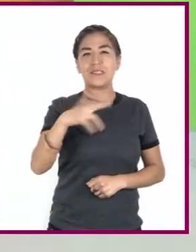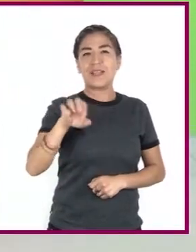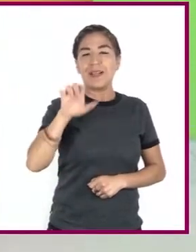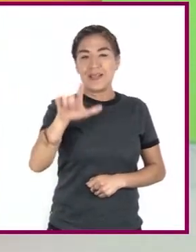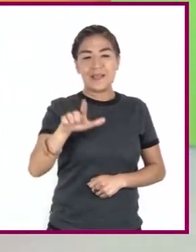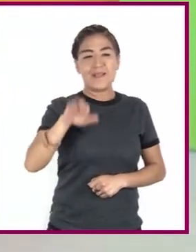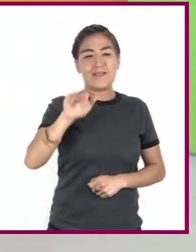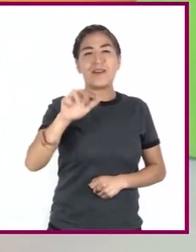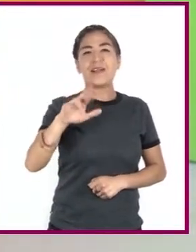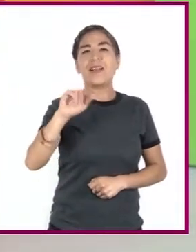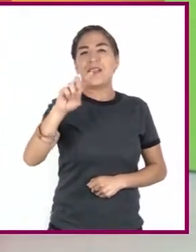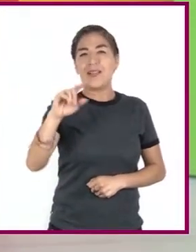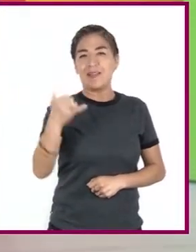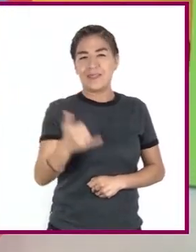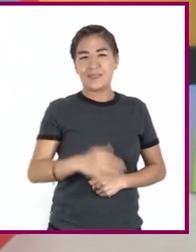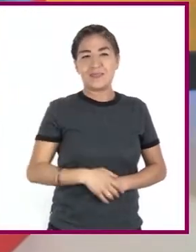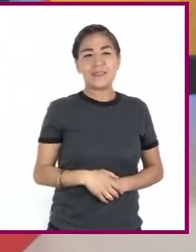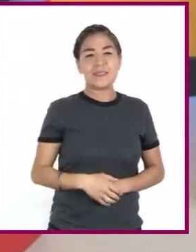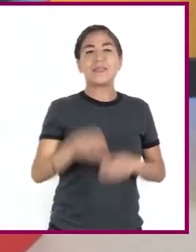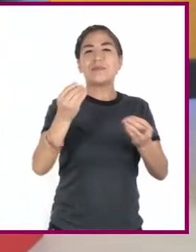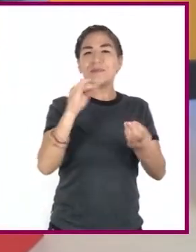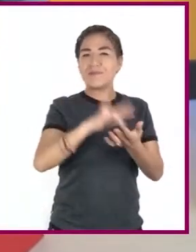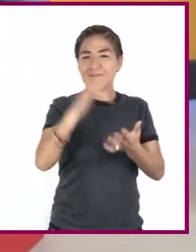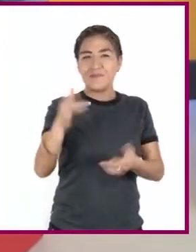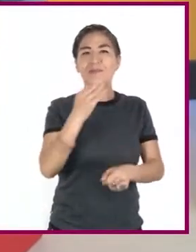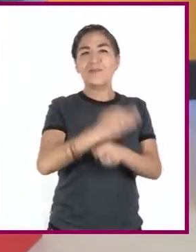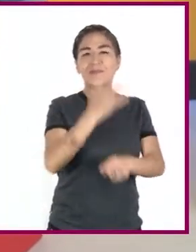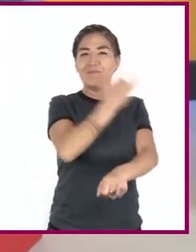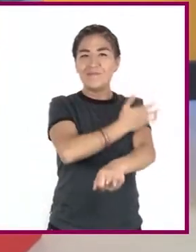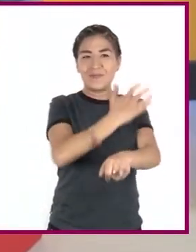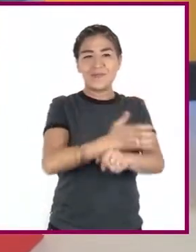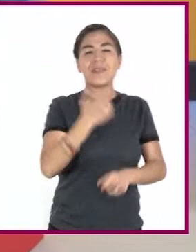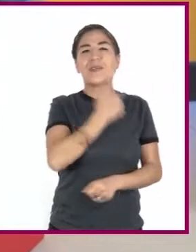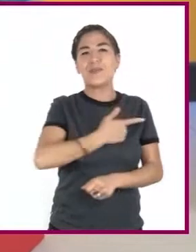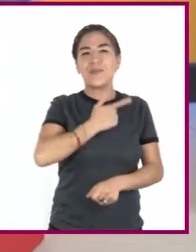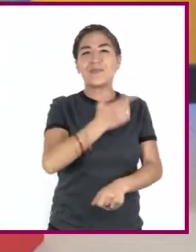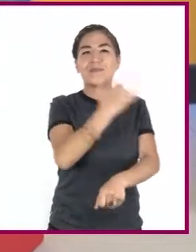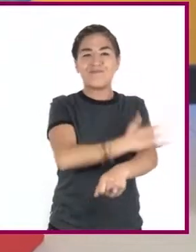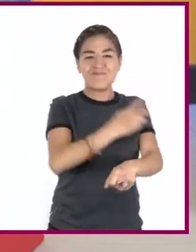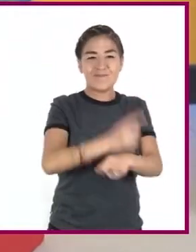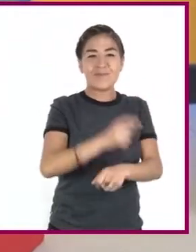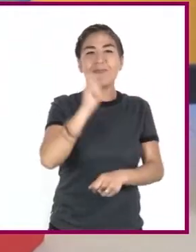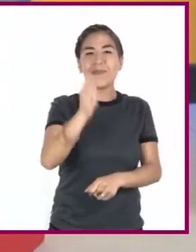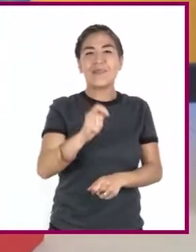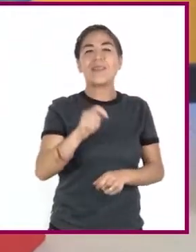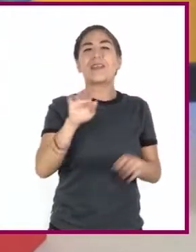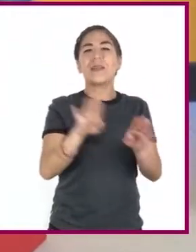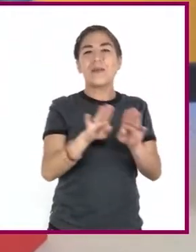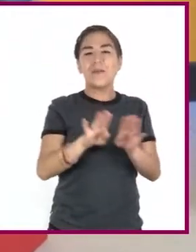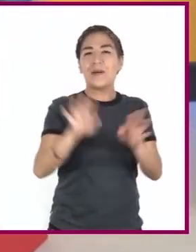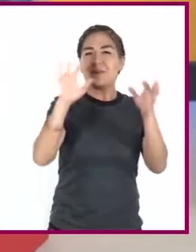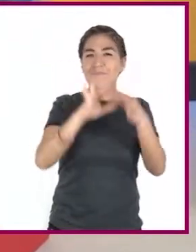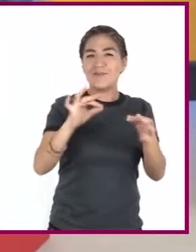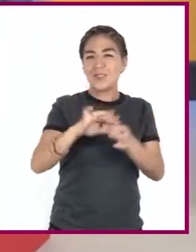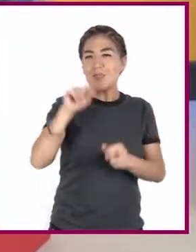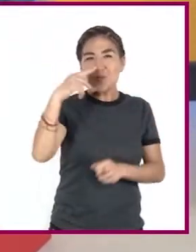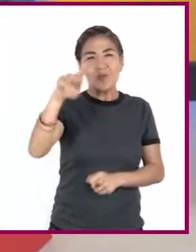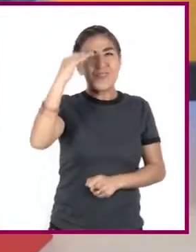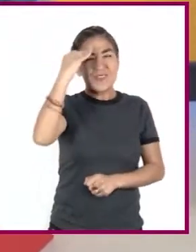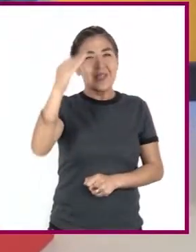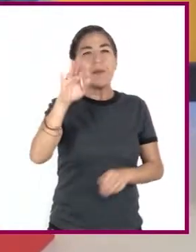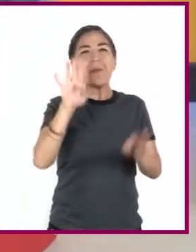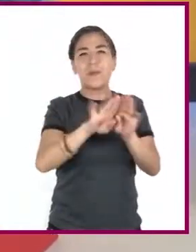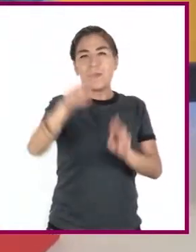Faraday. Muchas gracias por acompañarnos. Es un gran honor que nos regale un poco de su tiempo para conocer más acerca